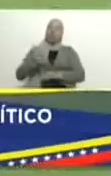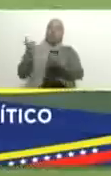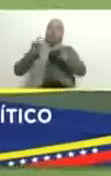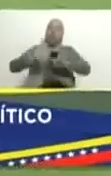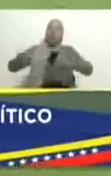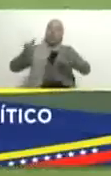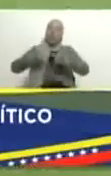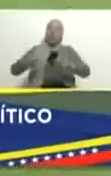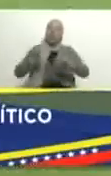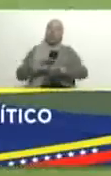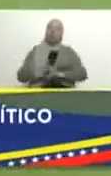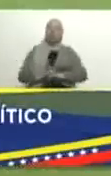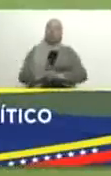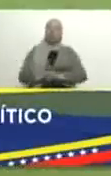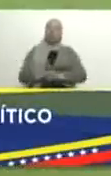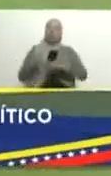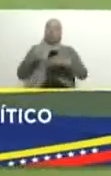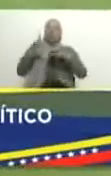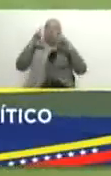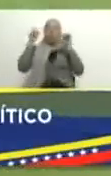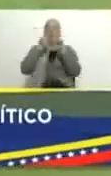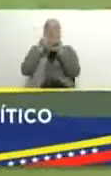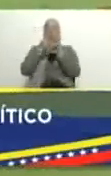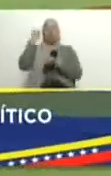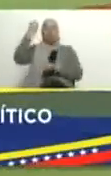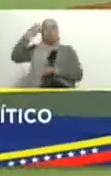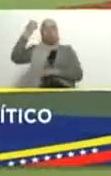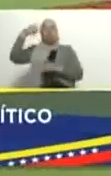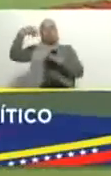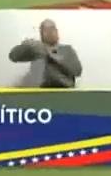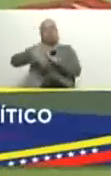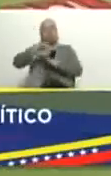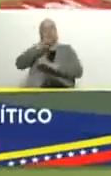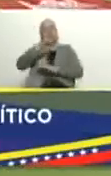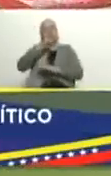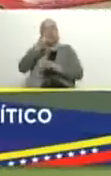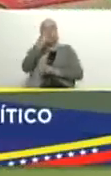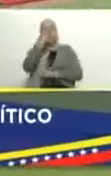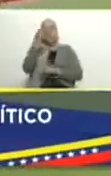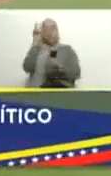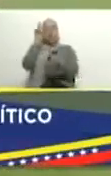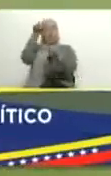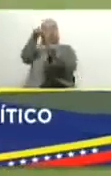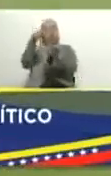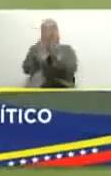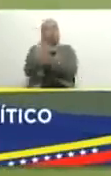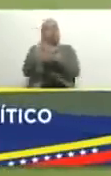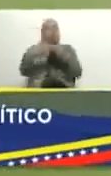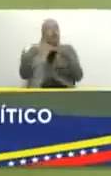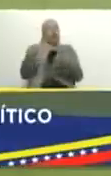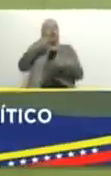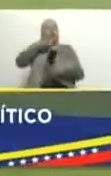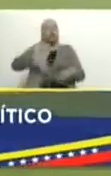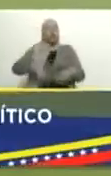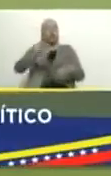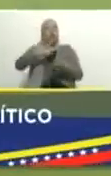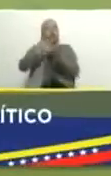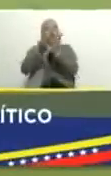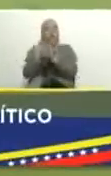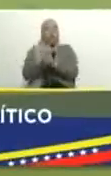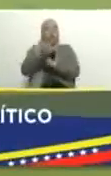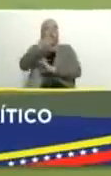fortalecer el intelecto, el pensamiento, la profundidad de la visión estratégica, histórica,